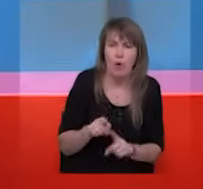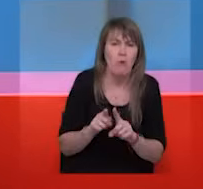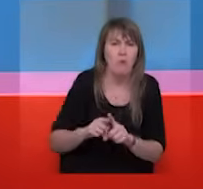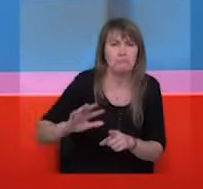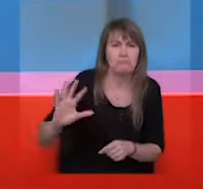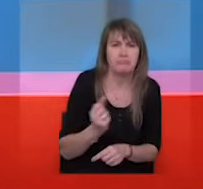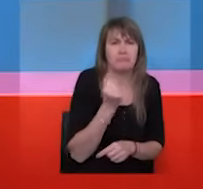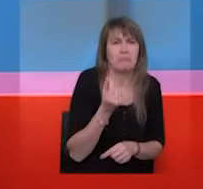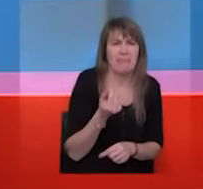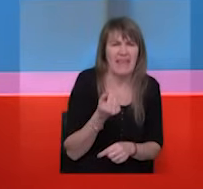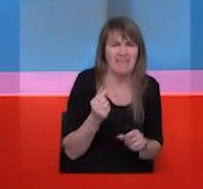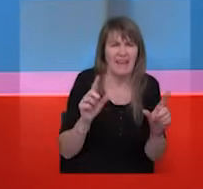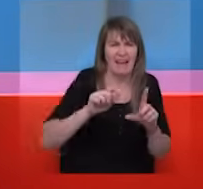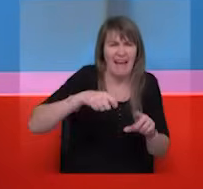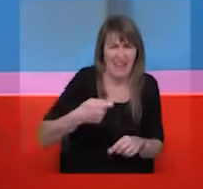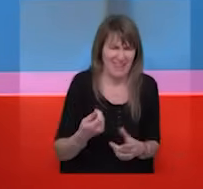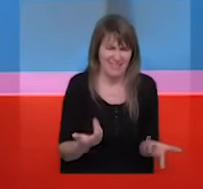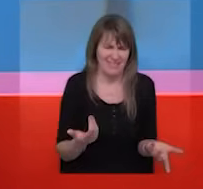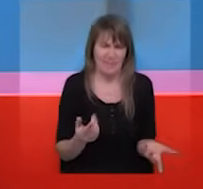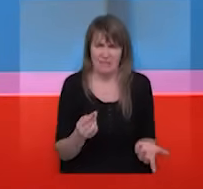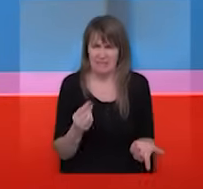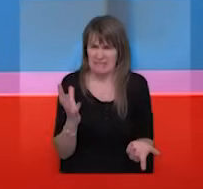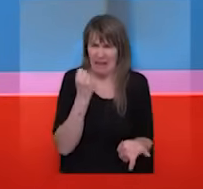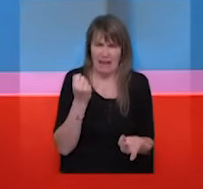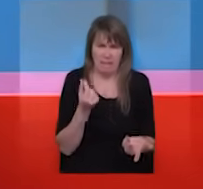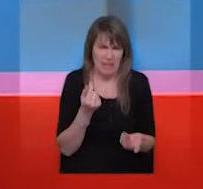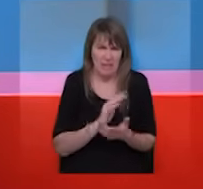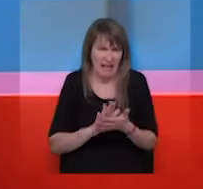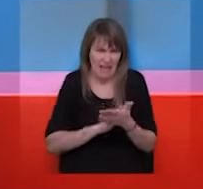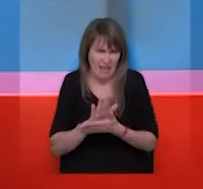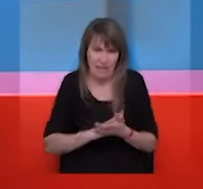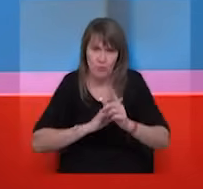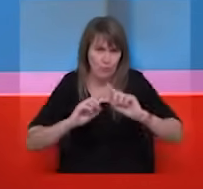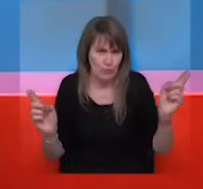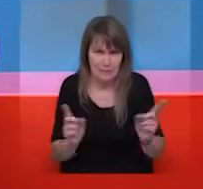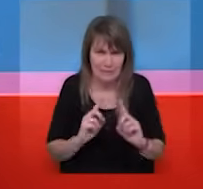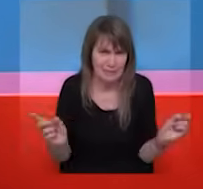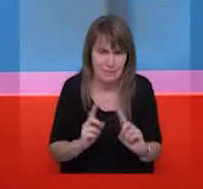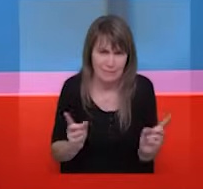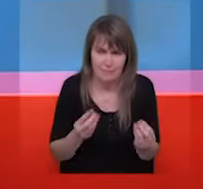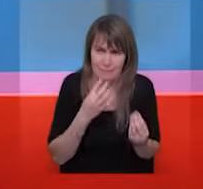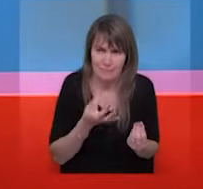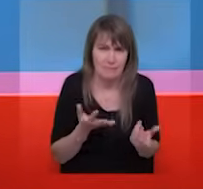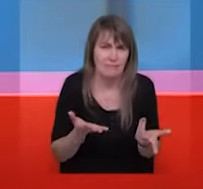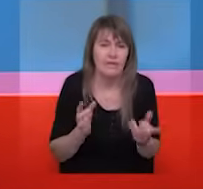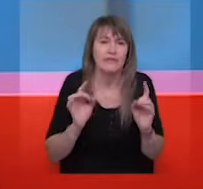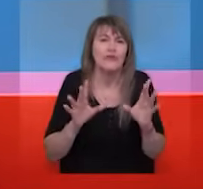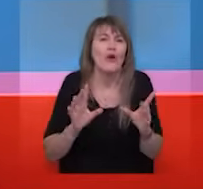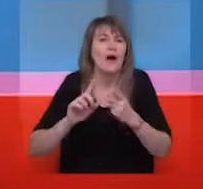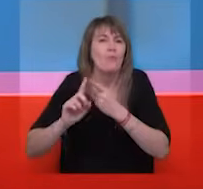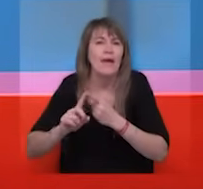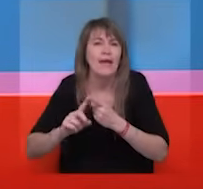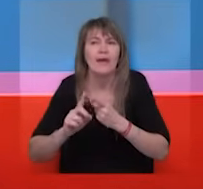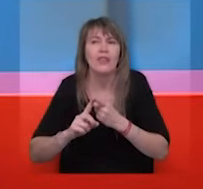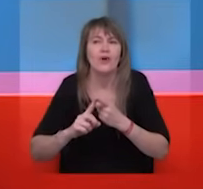no es no está bien hablar en esos términos porque no se está confiscando nada este el es